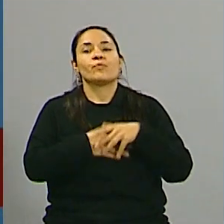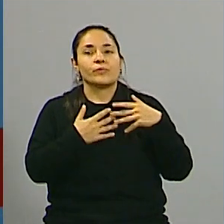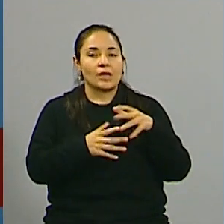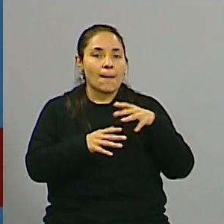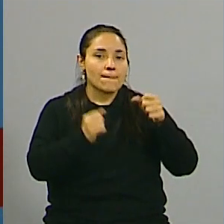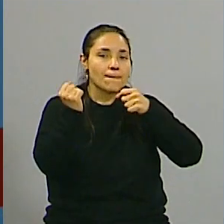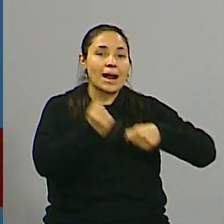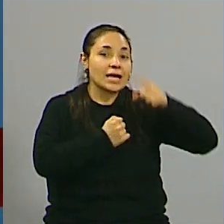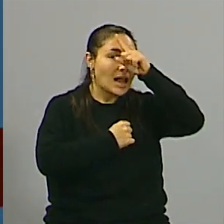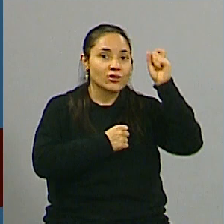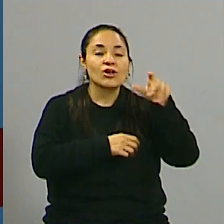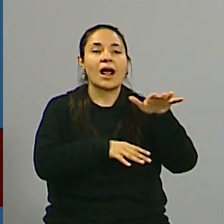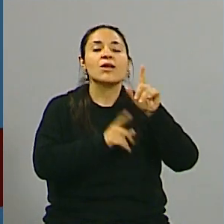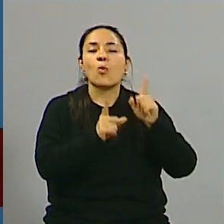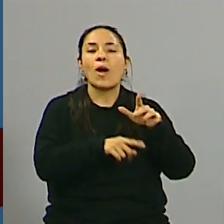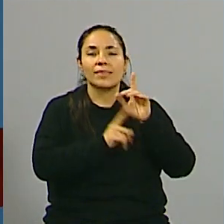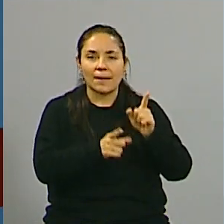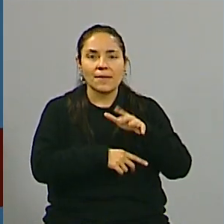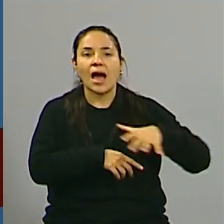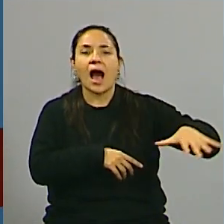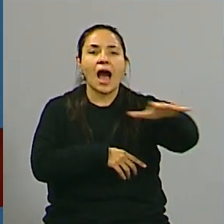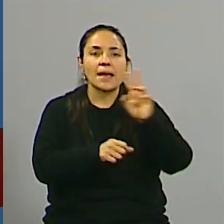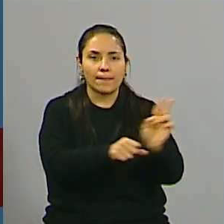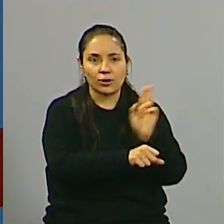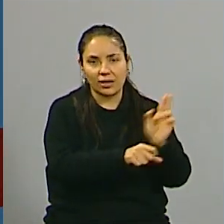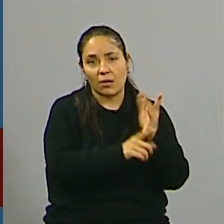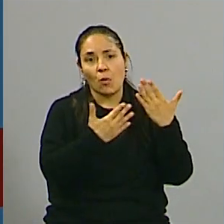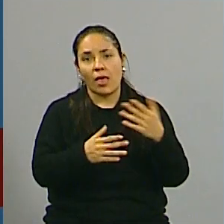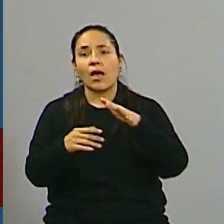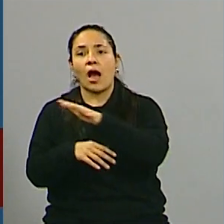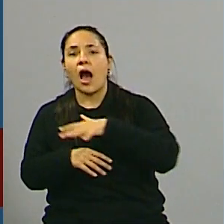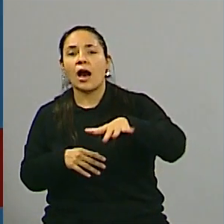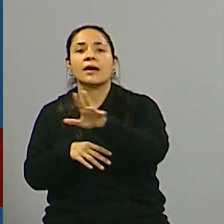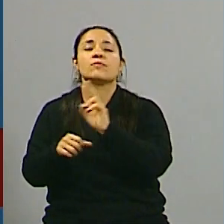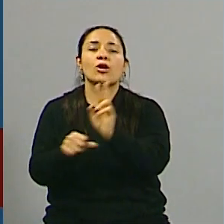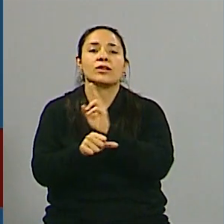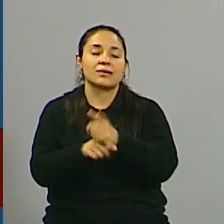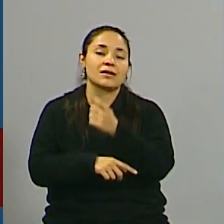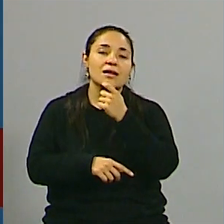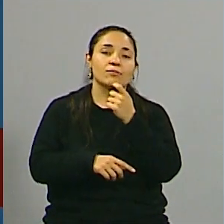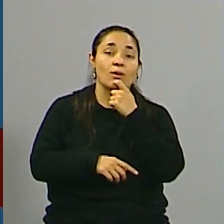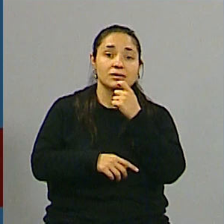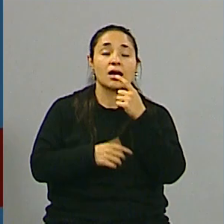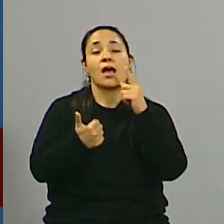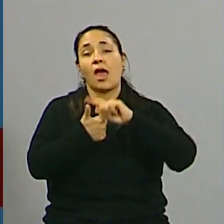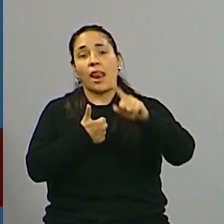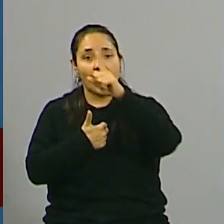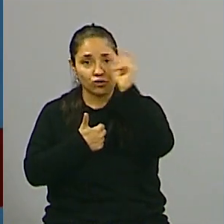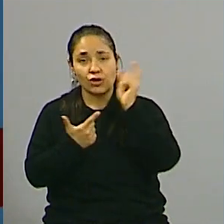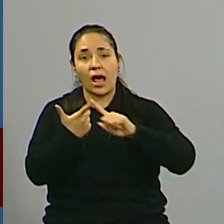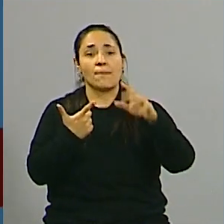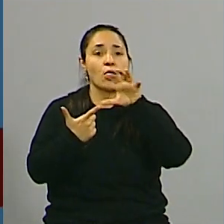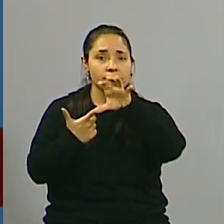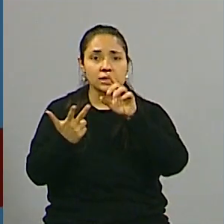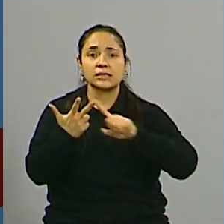es una categoría de área protegida. Por supuesto, las áreas protegidas pueden ser nacionales, provinciales, municipales, hasta incluso hay áreas